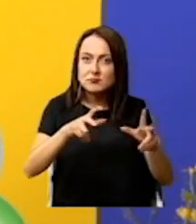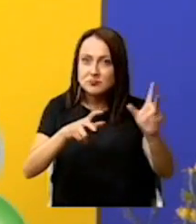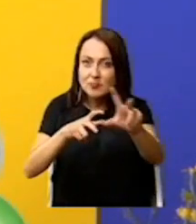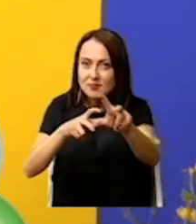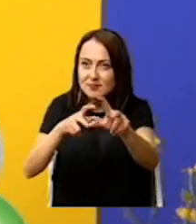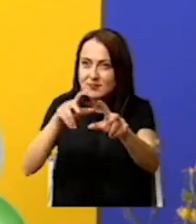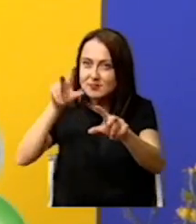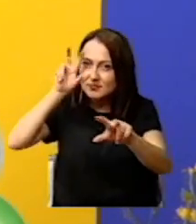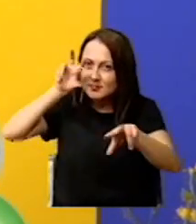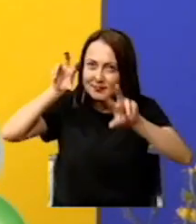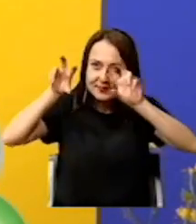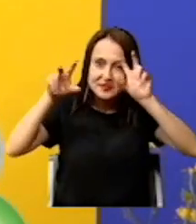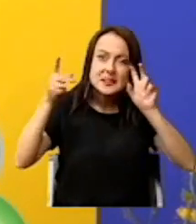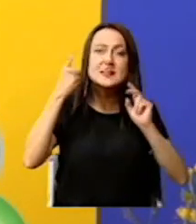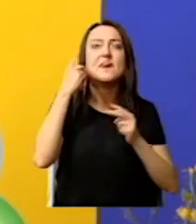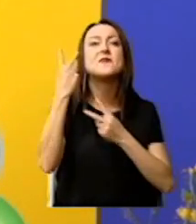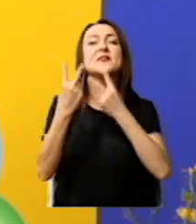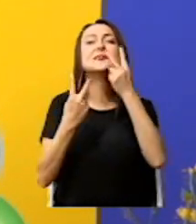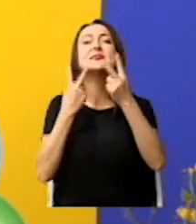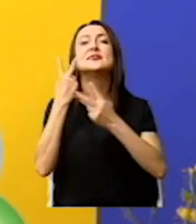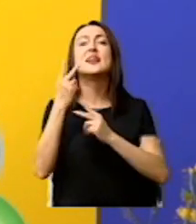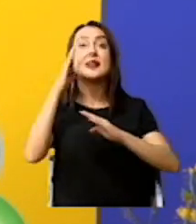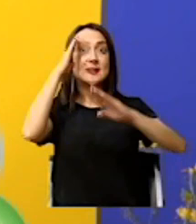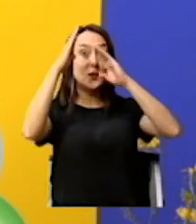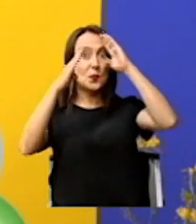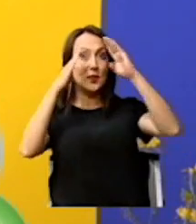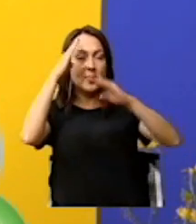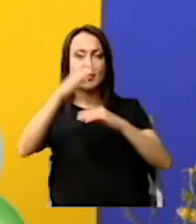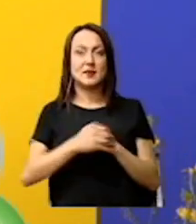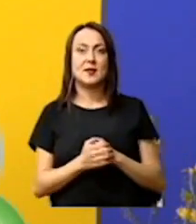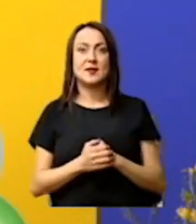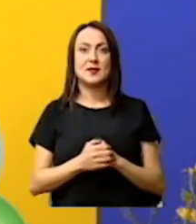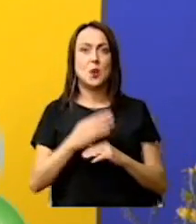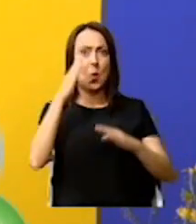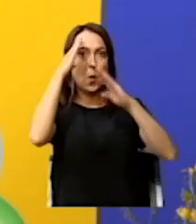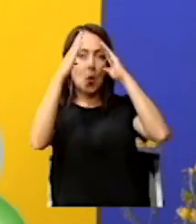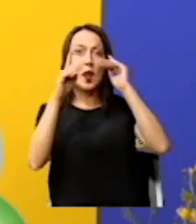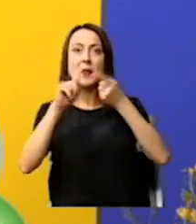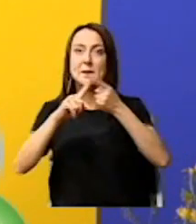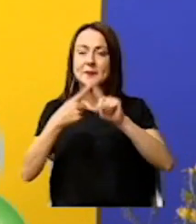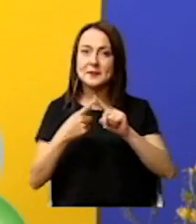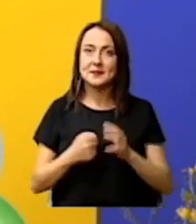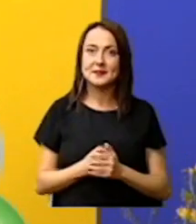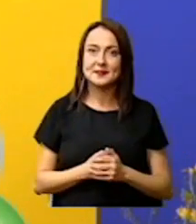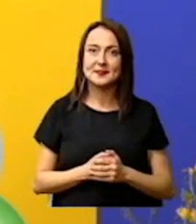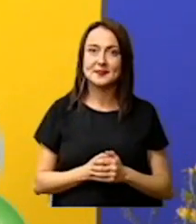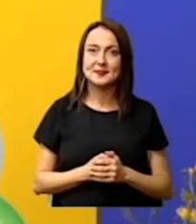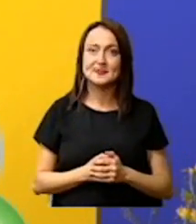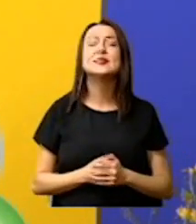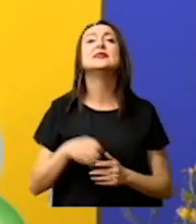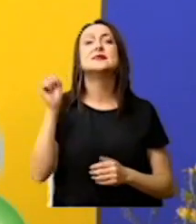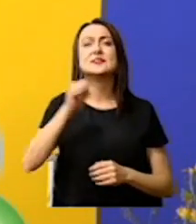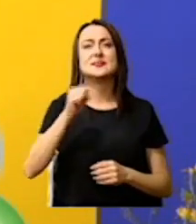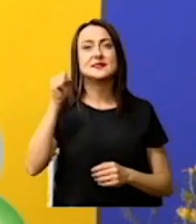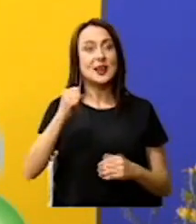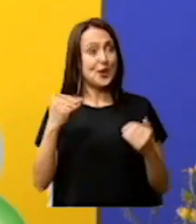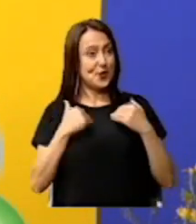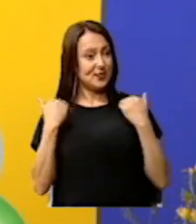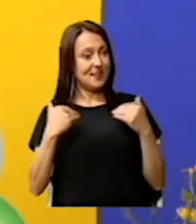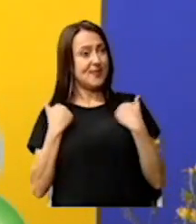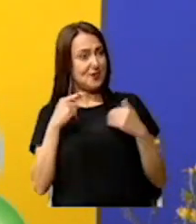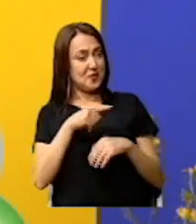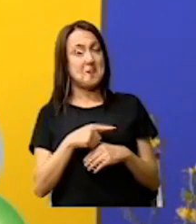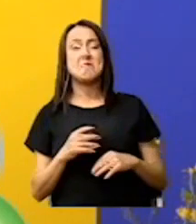a visitar con Ranita. Camaleón, saluda. Hola, amiguitos. Sí, estás contento.